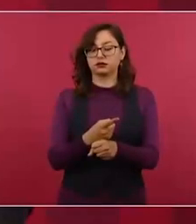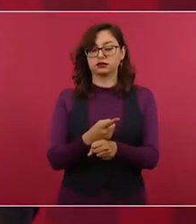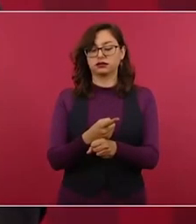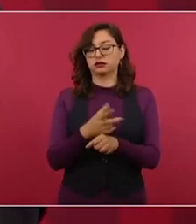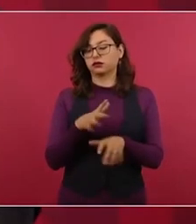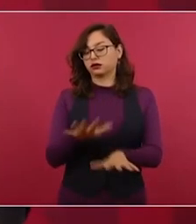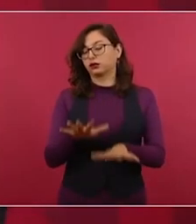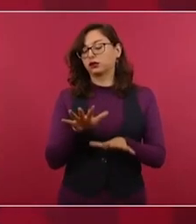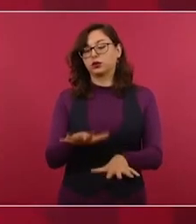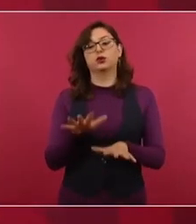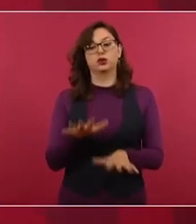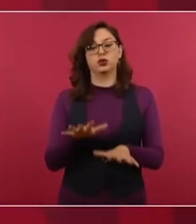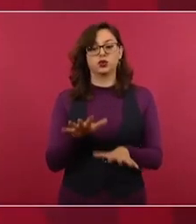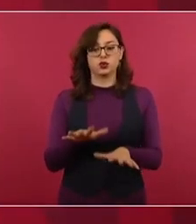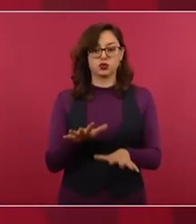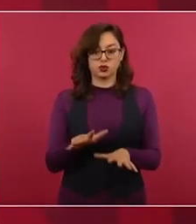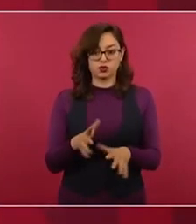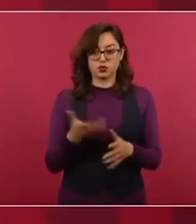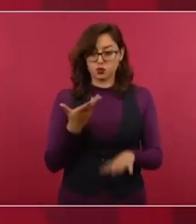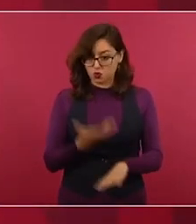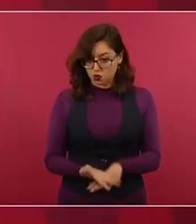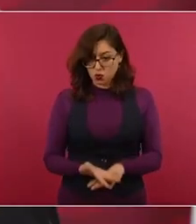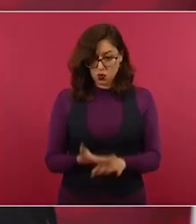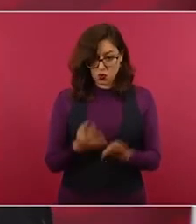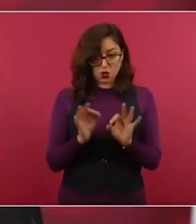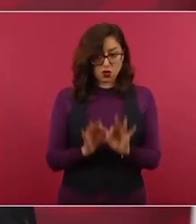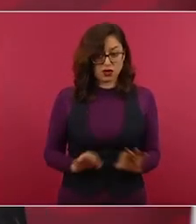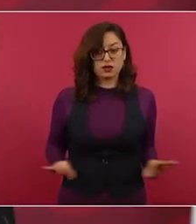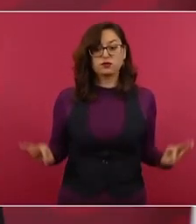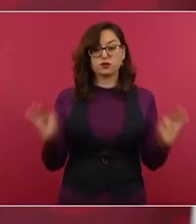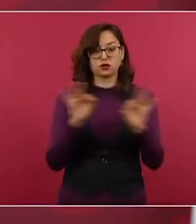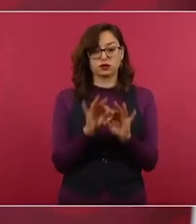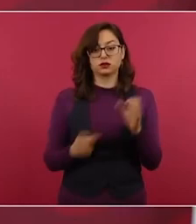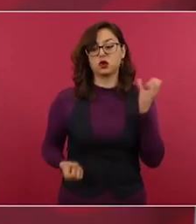Sería algo extraordinario, es inaugurar una